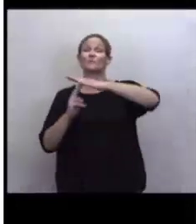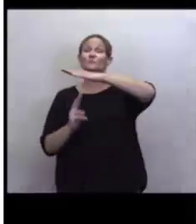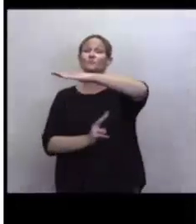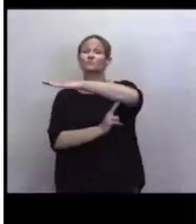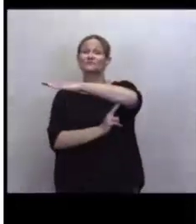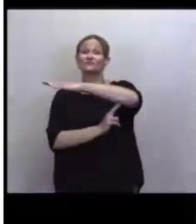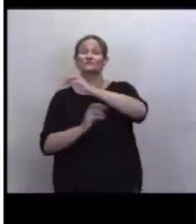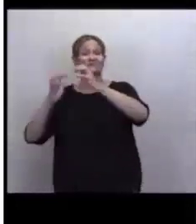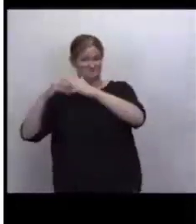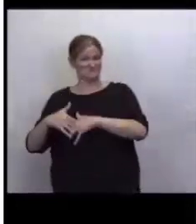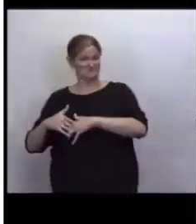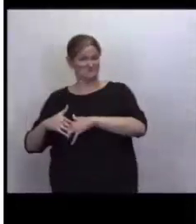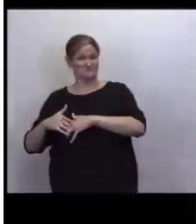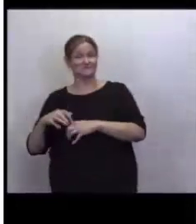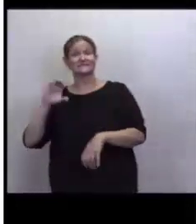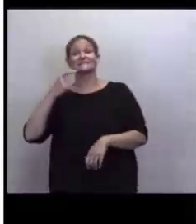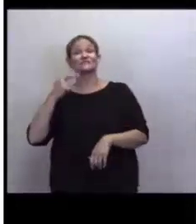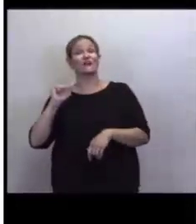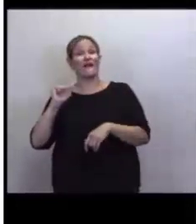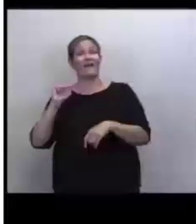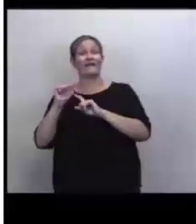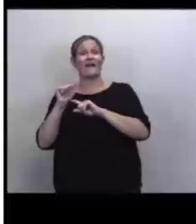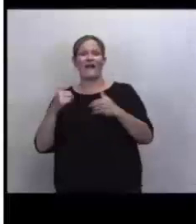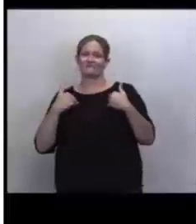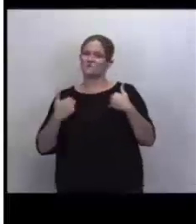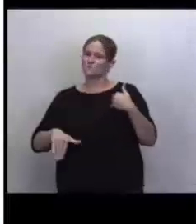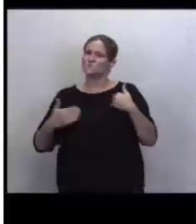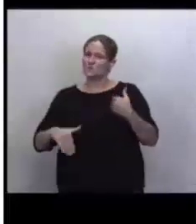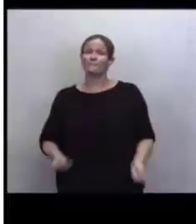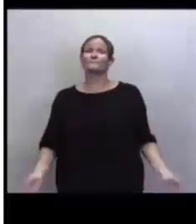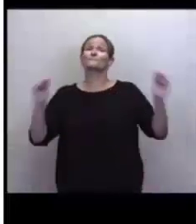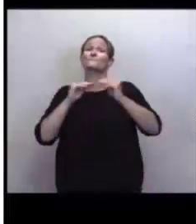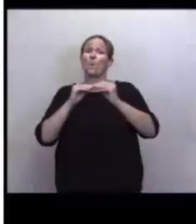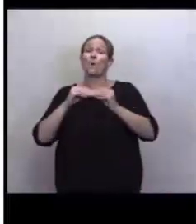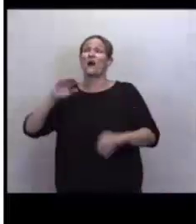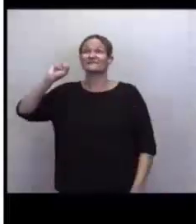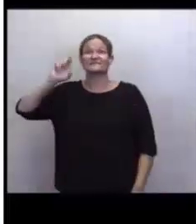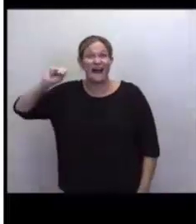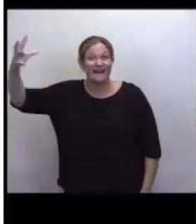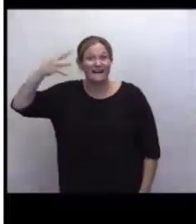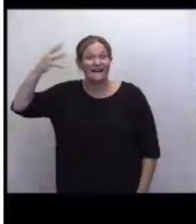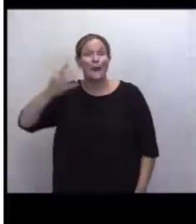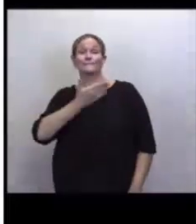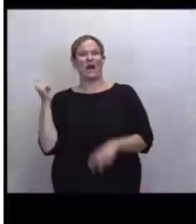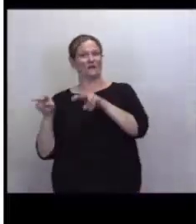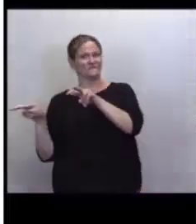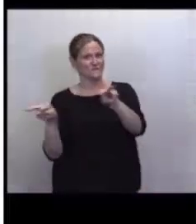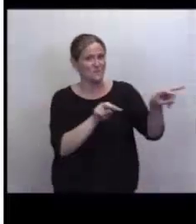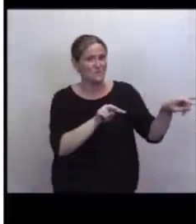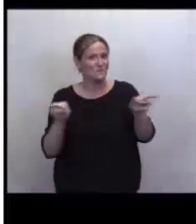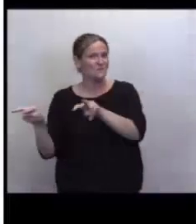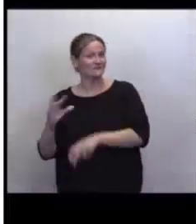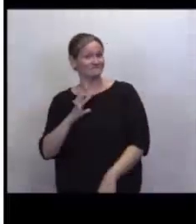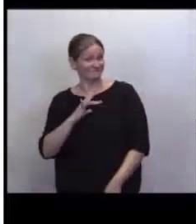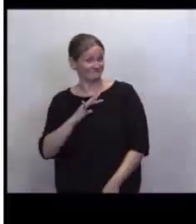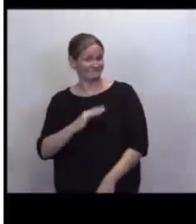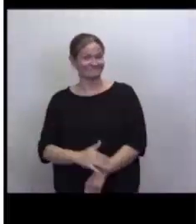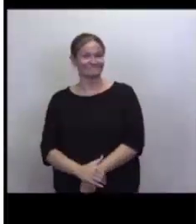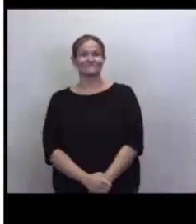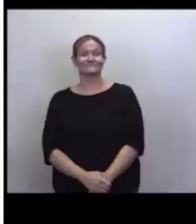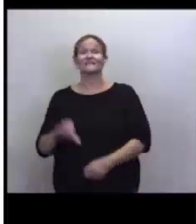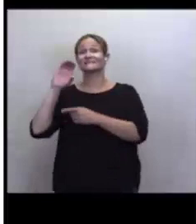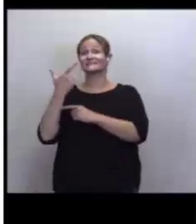construcción para reducir el impacto del ruido de tráfico. Al eliminar la viaducto, la alternativa de red comunitaria permitiría